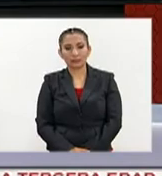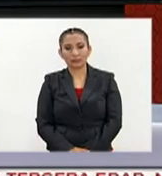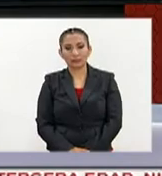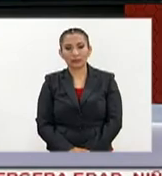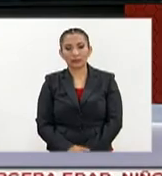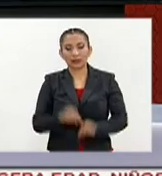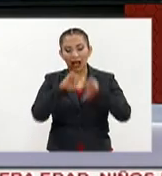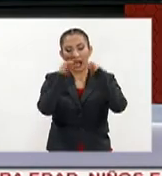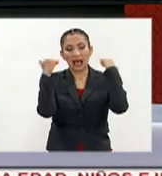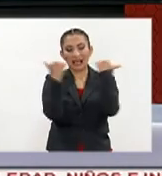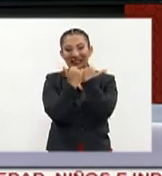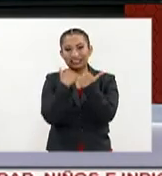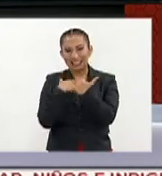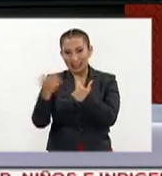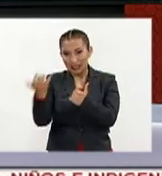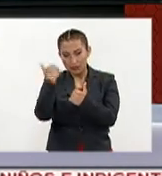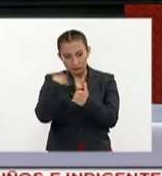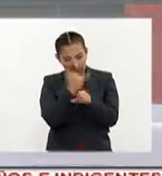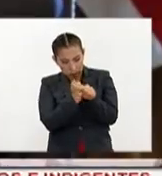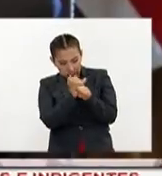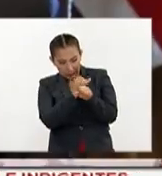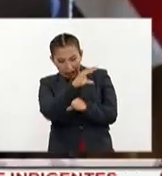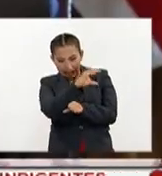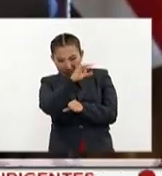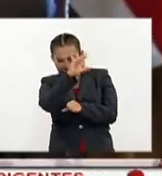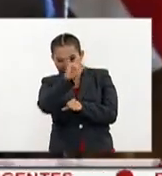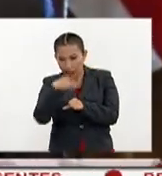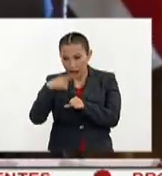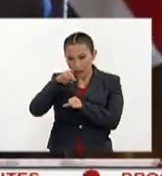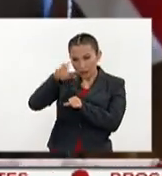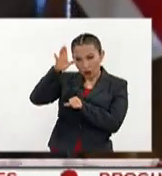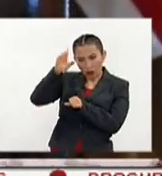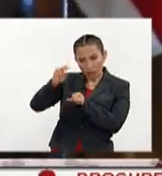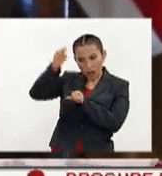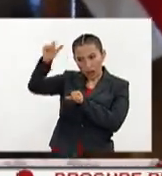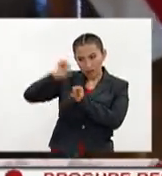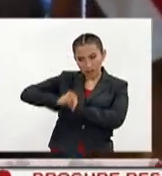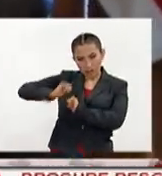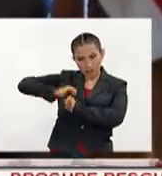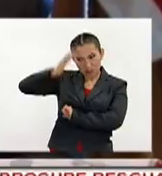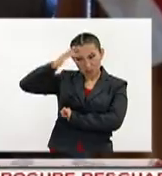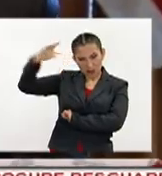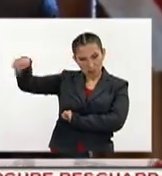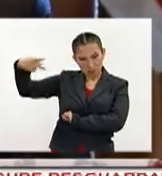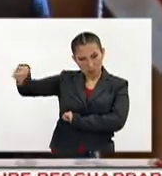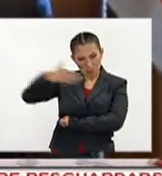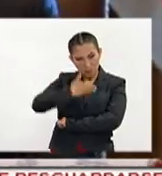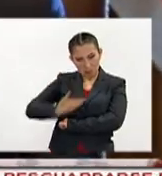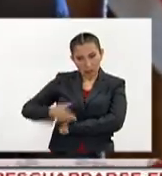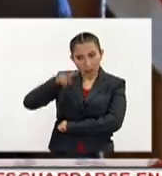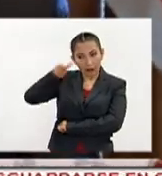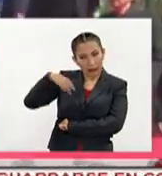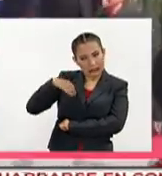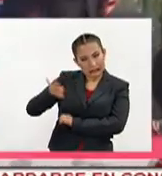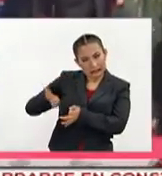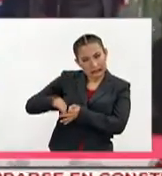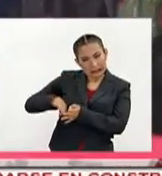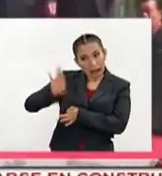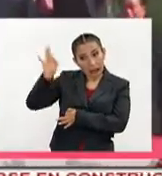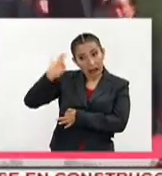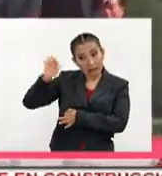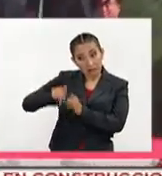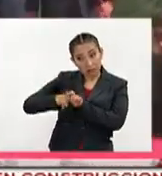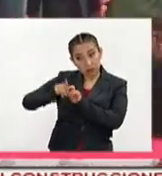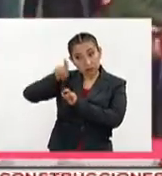La Agencia Central de Inteligencia de Estados Unidos, la CIA, informó que el régimen de Corea del Norte, encabezado por Kim Jong-un, está muy cerca de lograr un